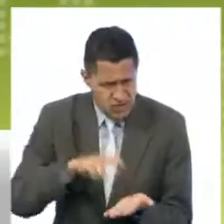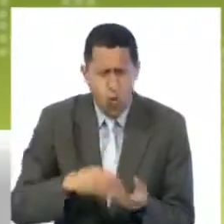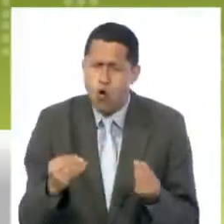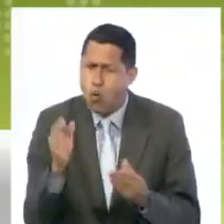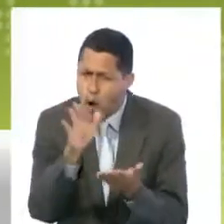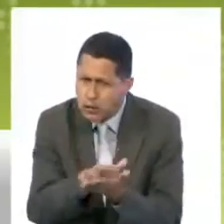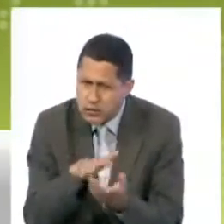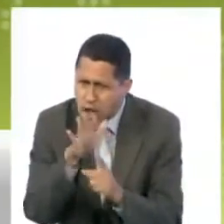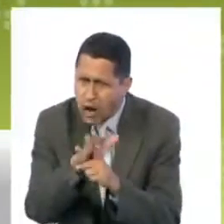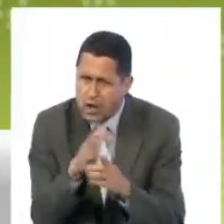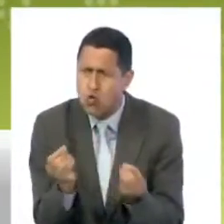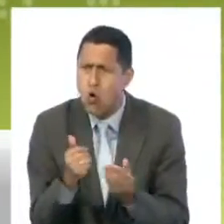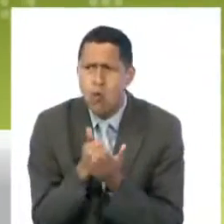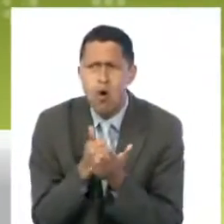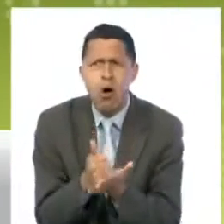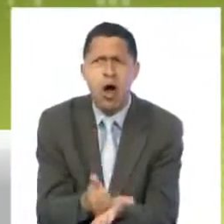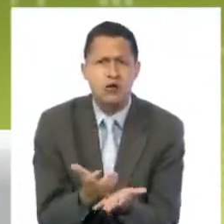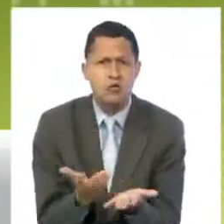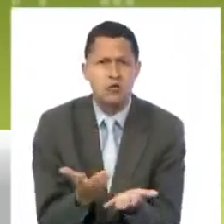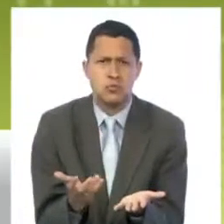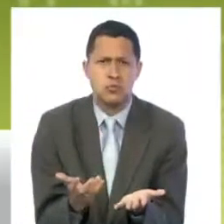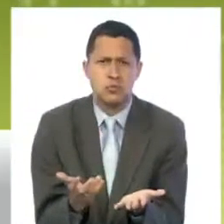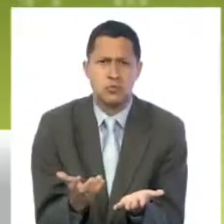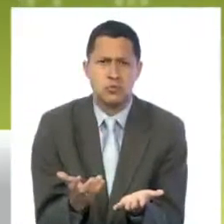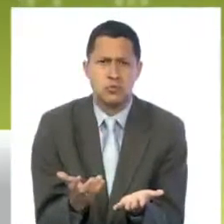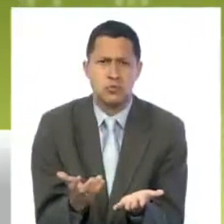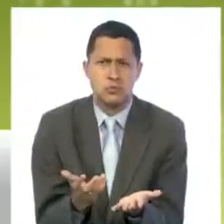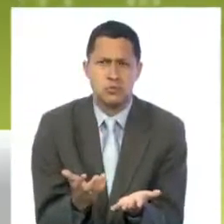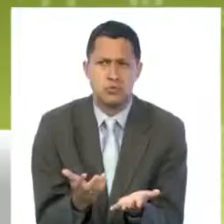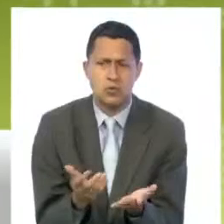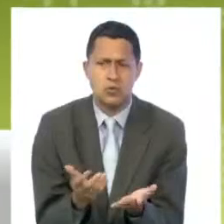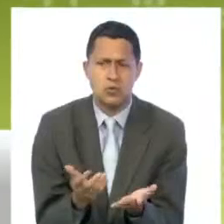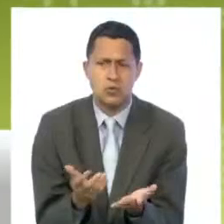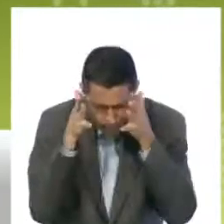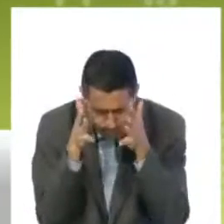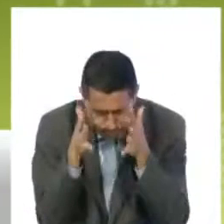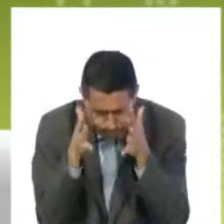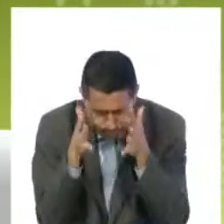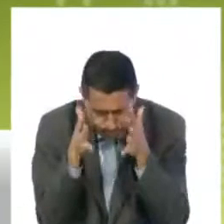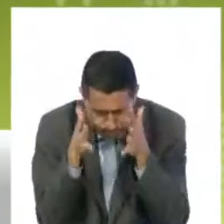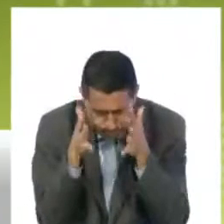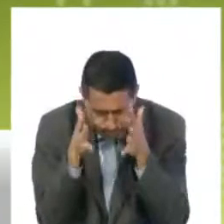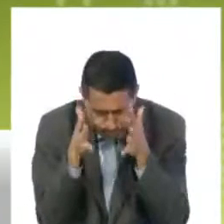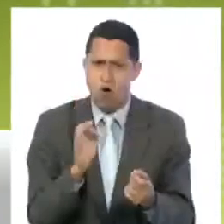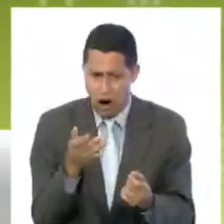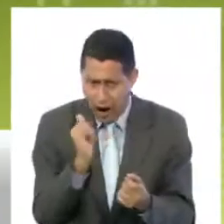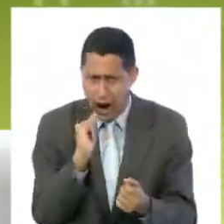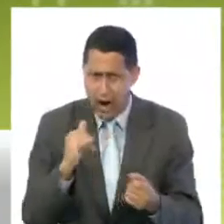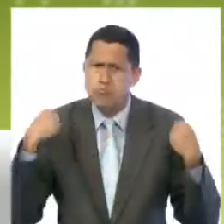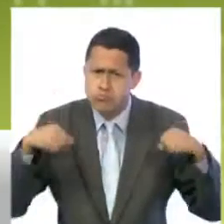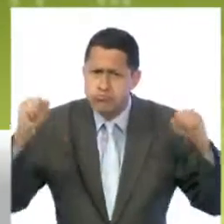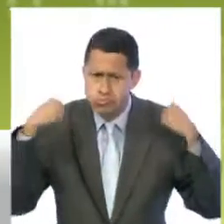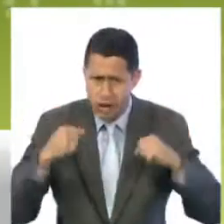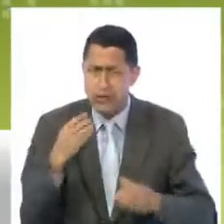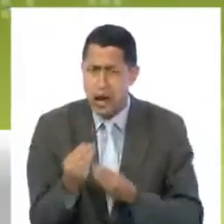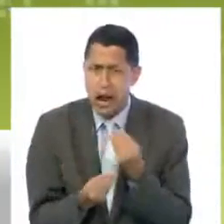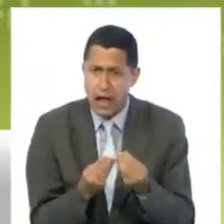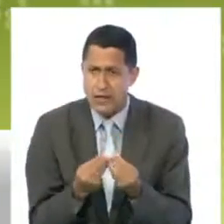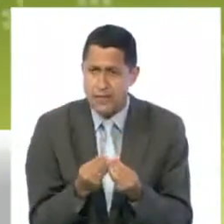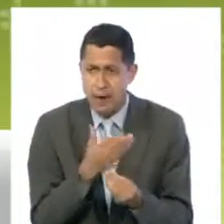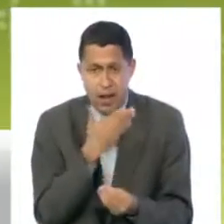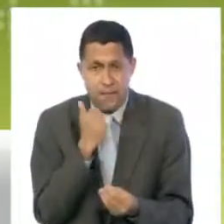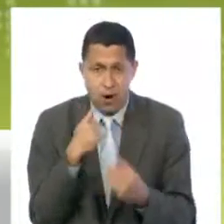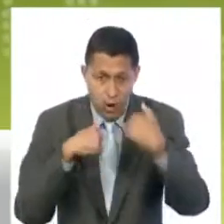tareas, pierde con facilidad los objetos escolares, sus útiles escolares, la goma, el sacapunta. Muchas veces llega y